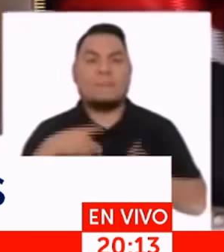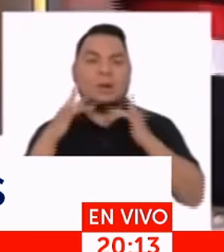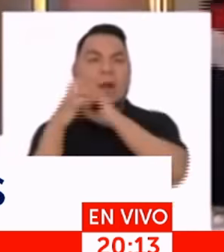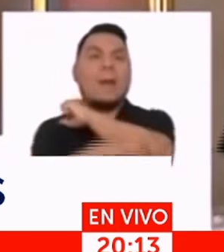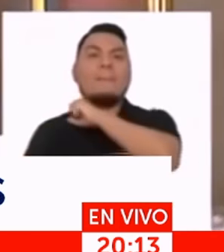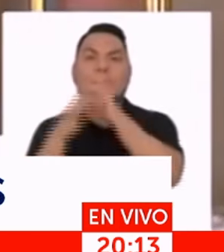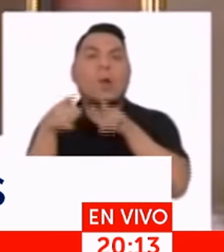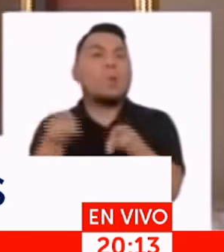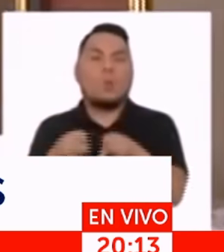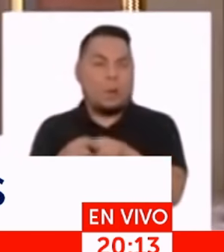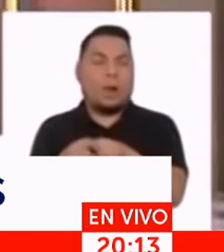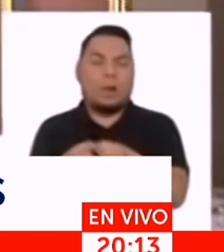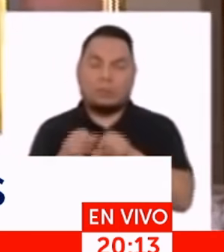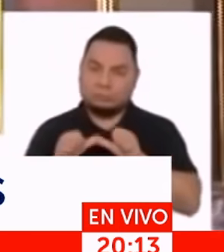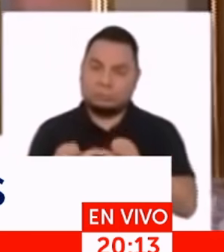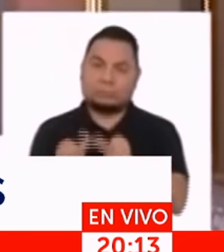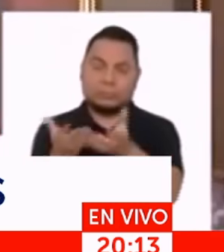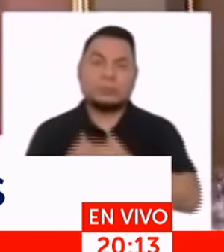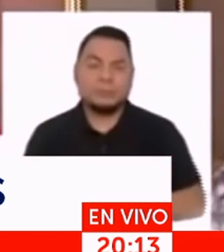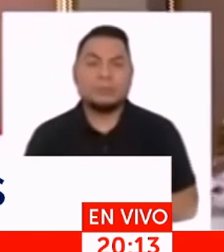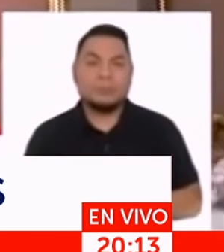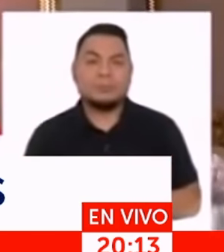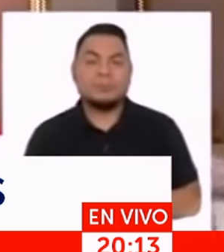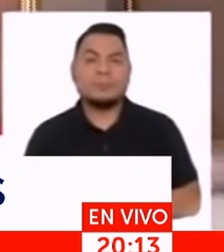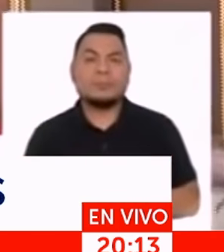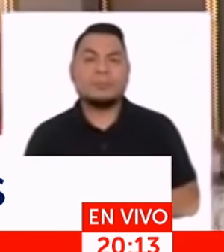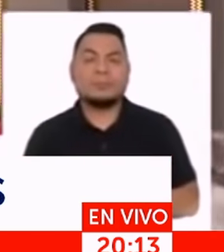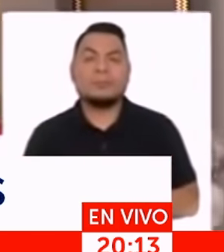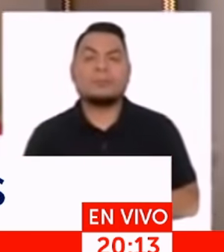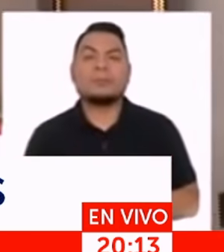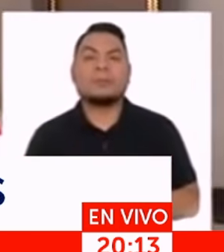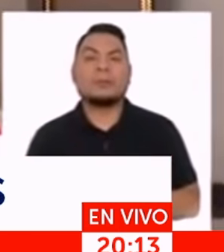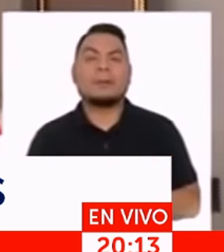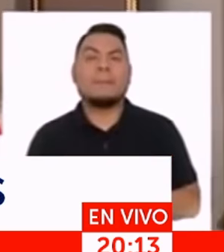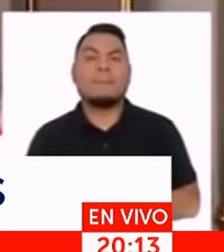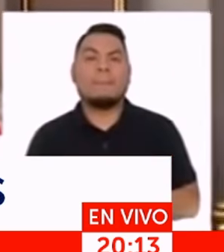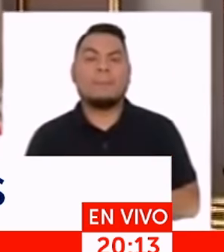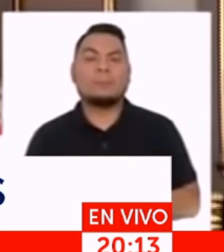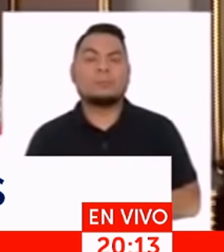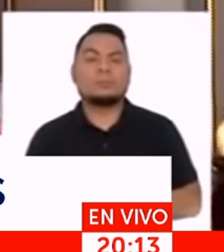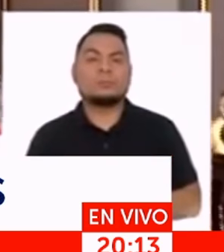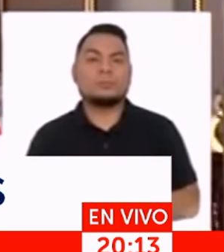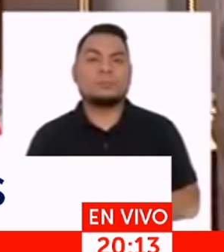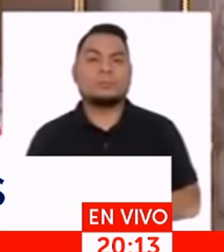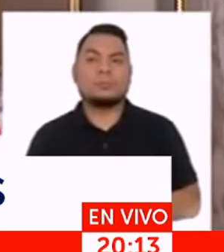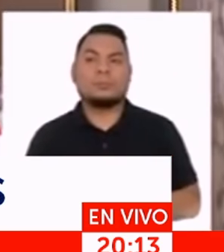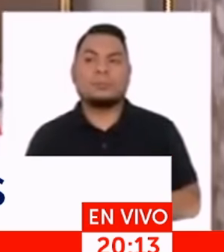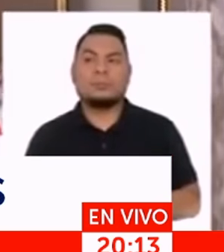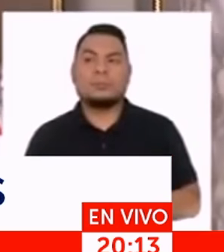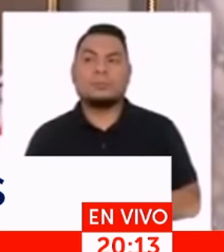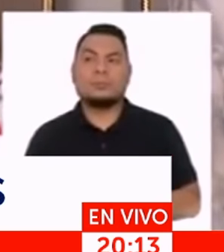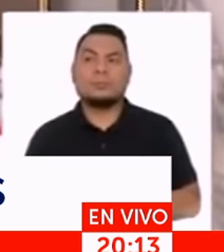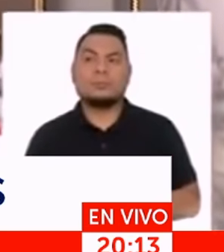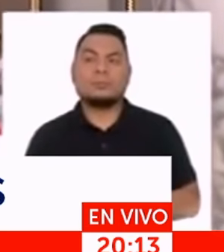diplomático Óscar Maurtua. Él es uno de los que integraba el gabinete del ex ministro Guido Bellido y que es ratificado en esta